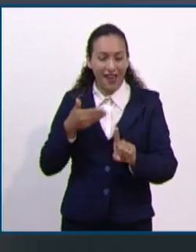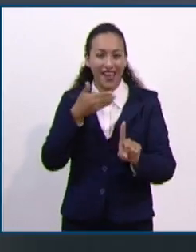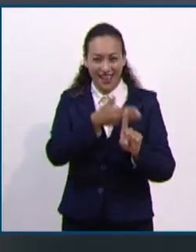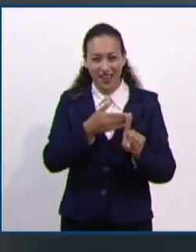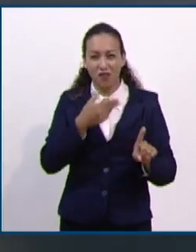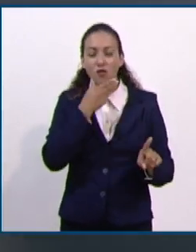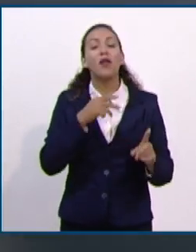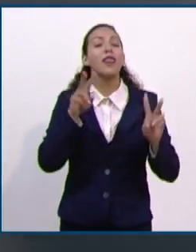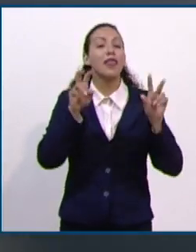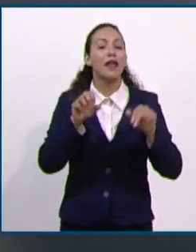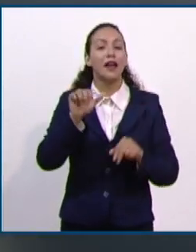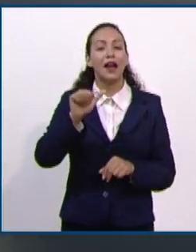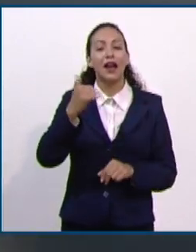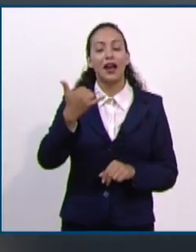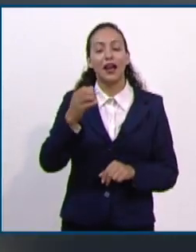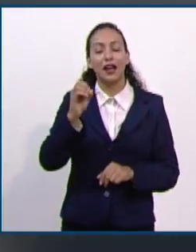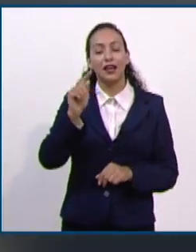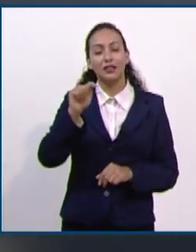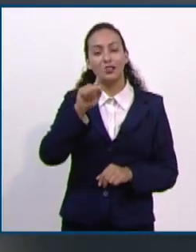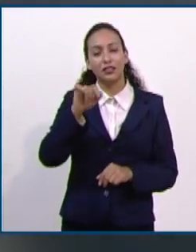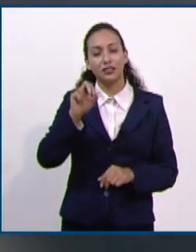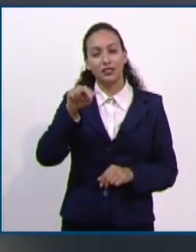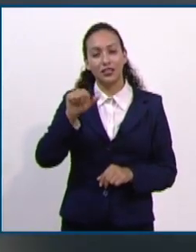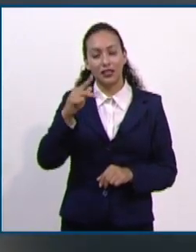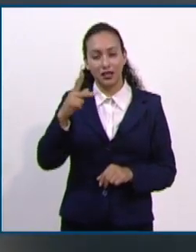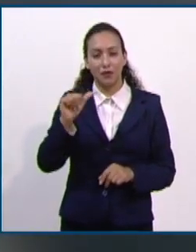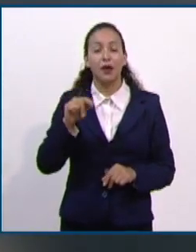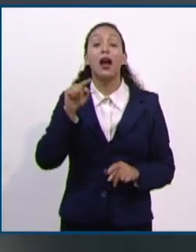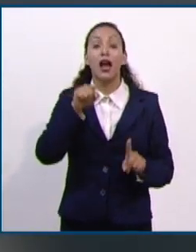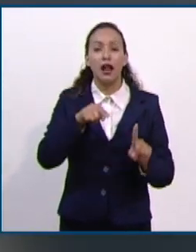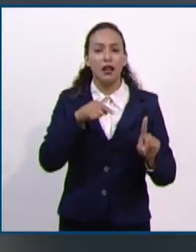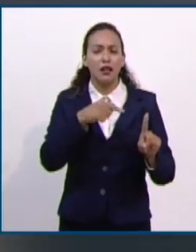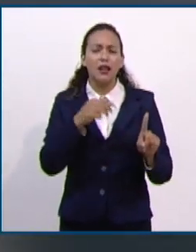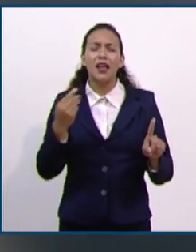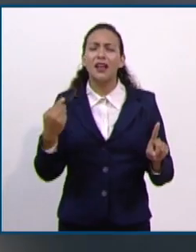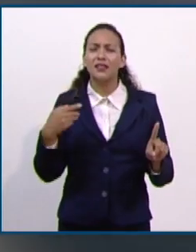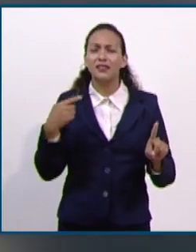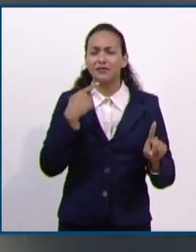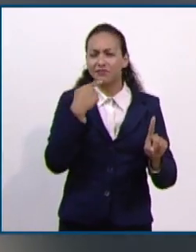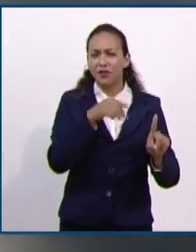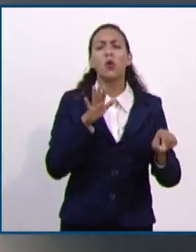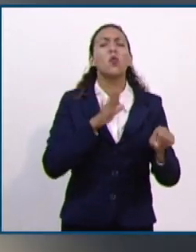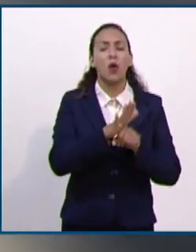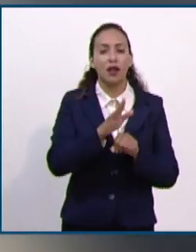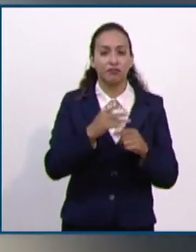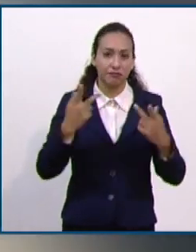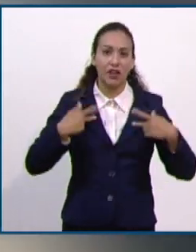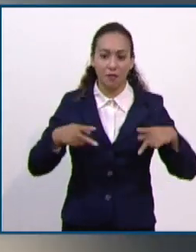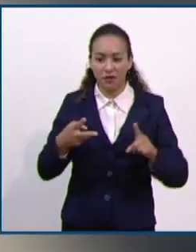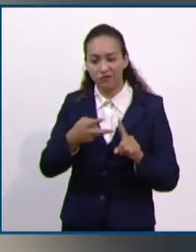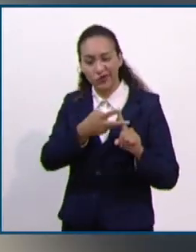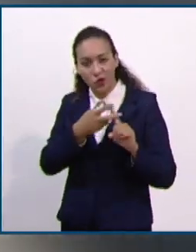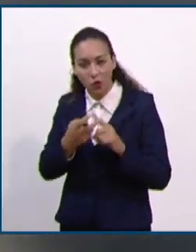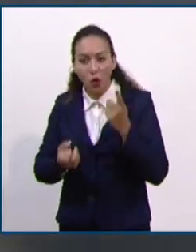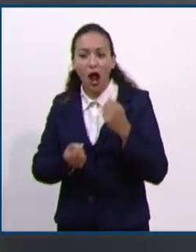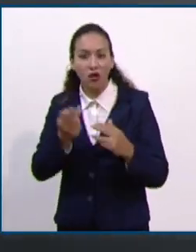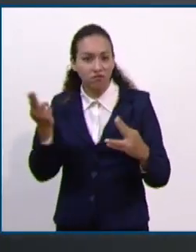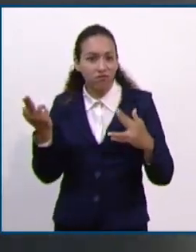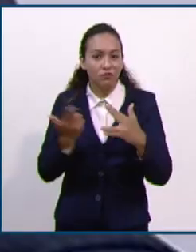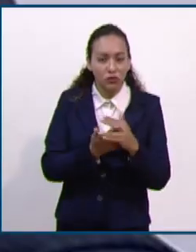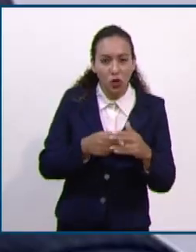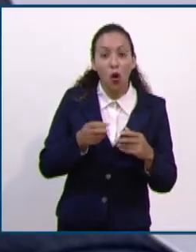caso Ayotzinapa, en el que está acusado del delito de tortura, desaparición forzada y contra la administración de